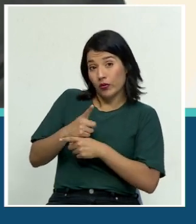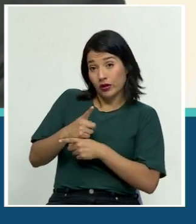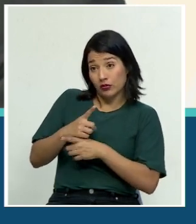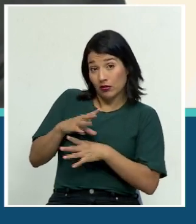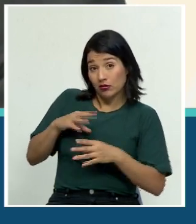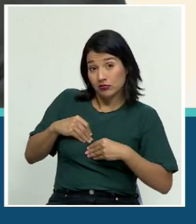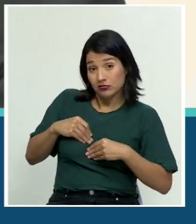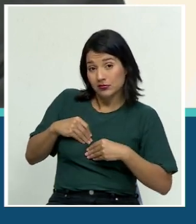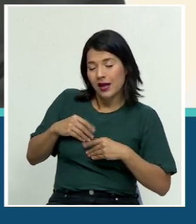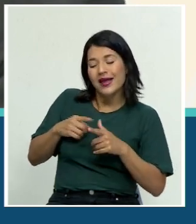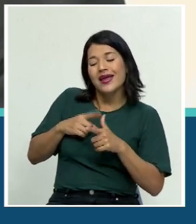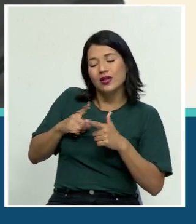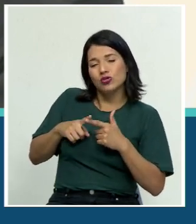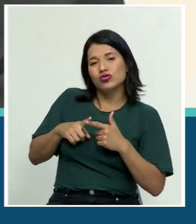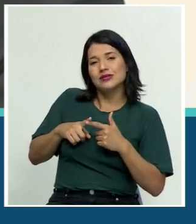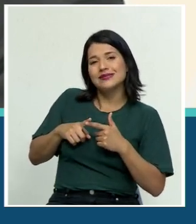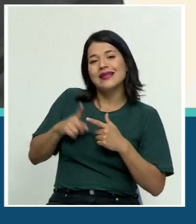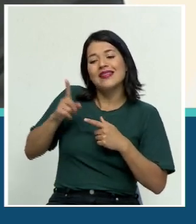procedimiento